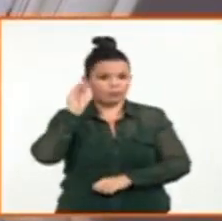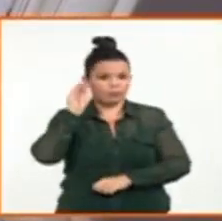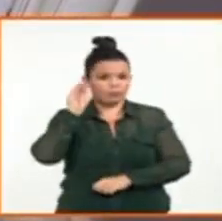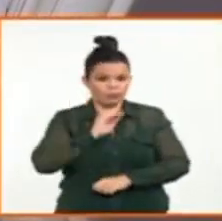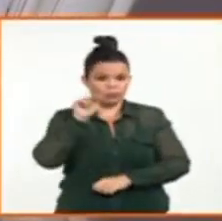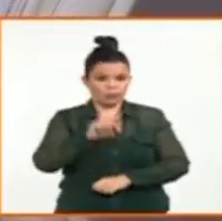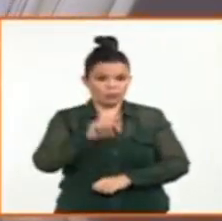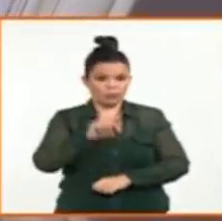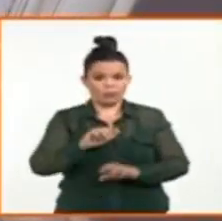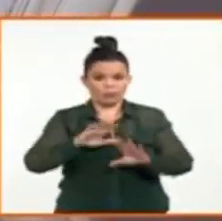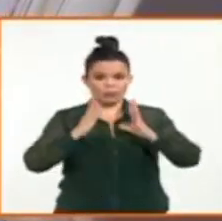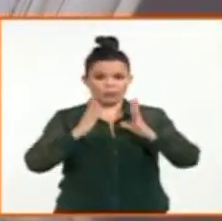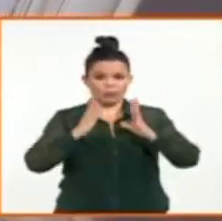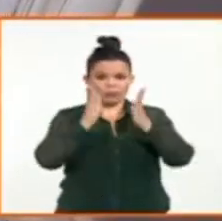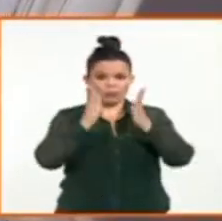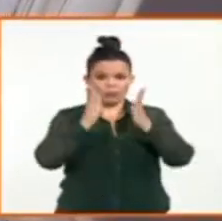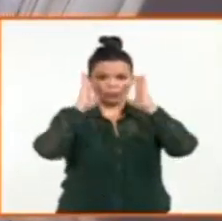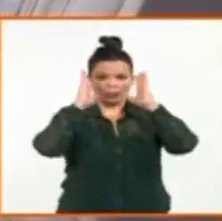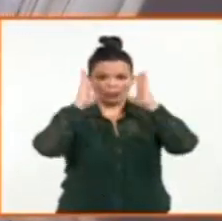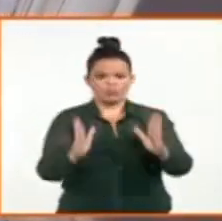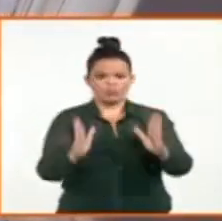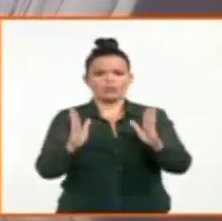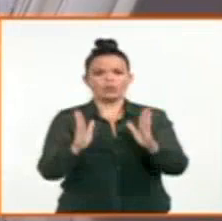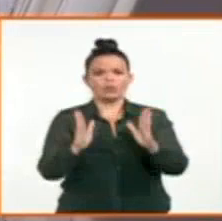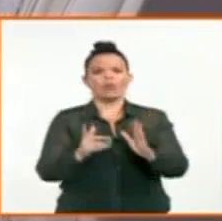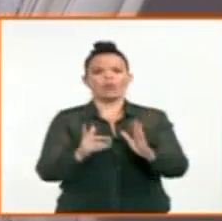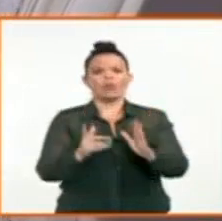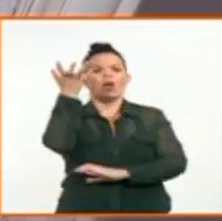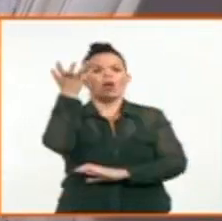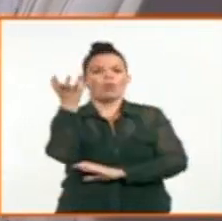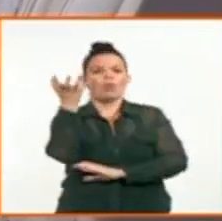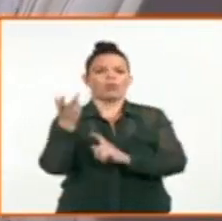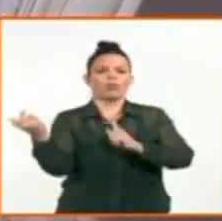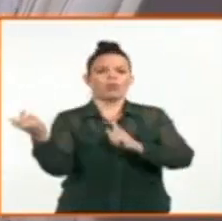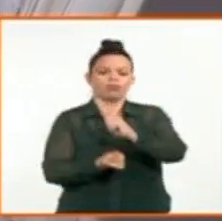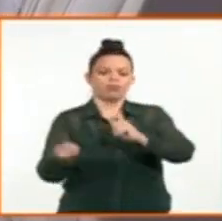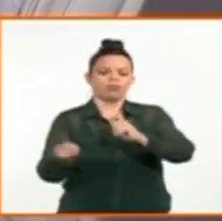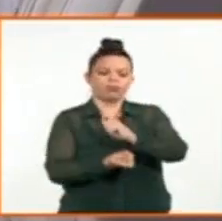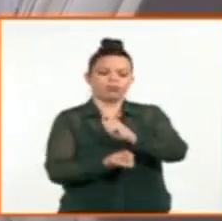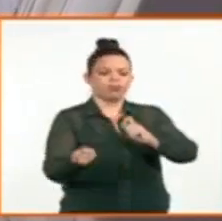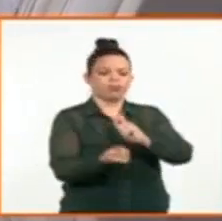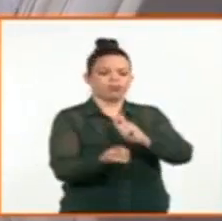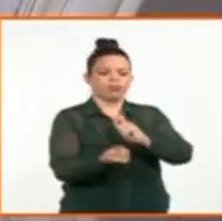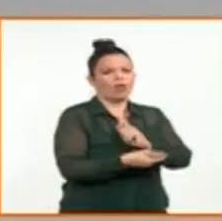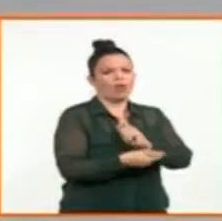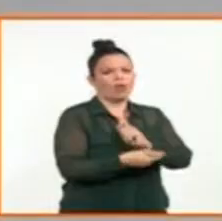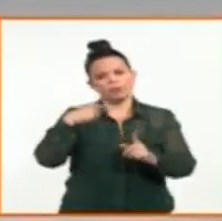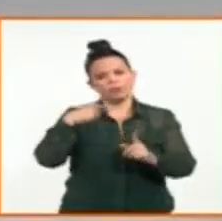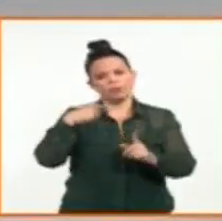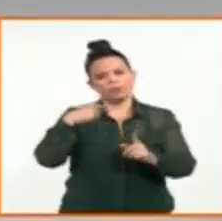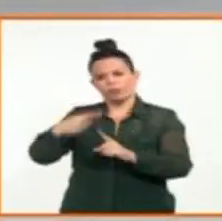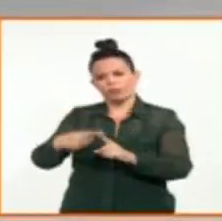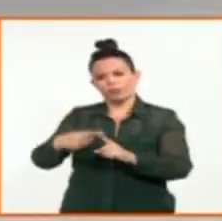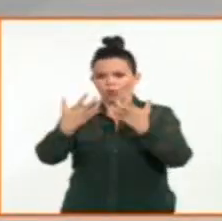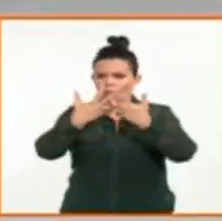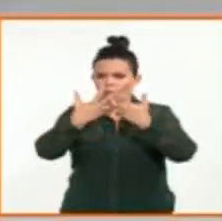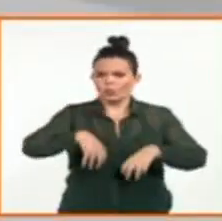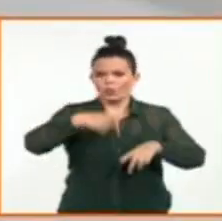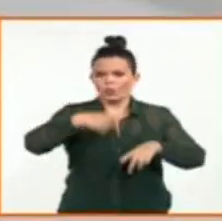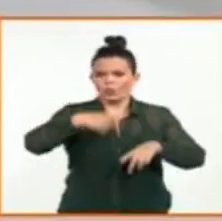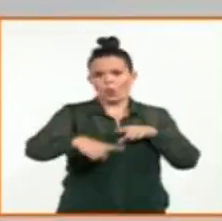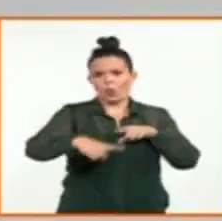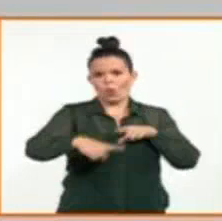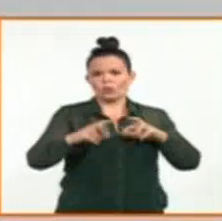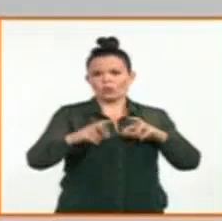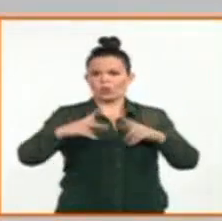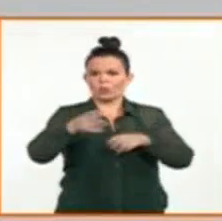zafra azucarera. Participan más de 17 empresas del grupo de la sideromecánica en la producción de piezas de repuesto, de batería, de piezas también